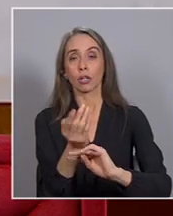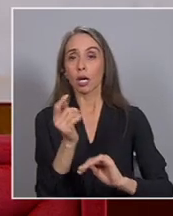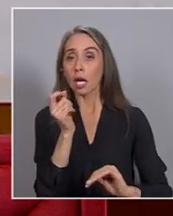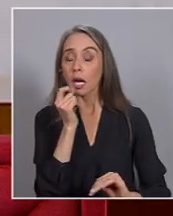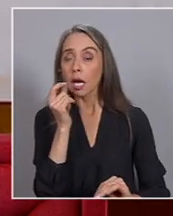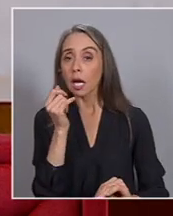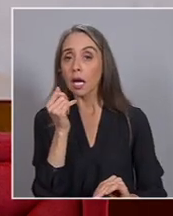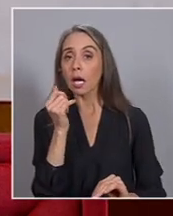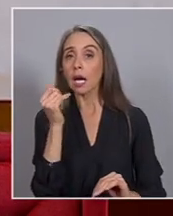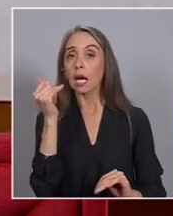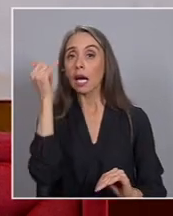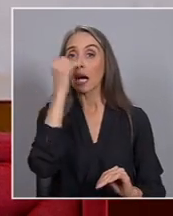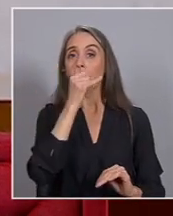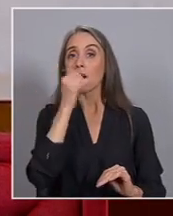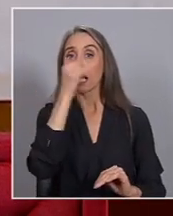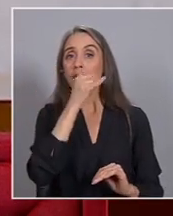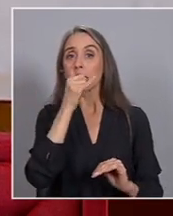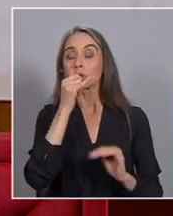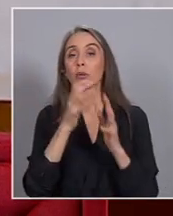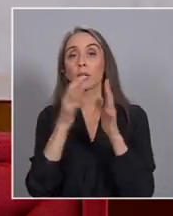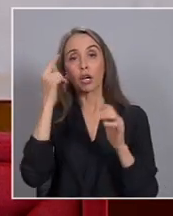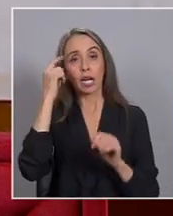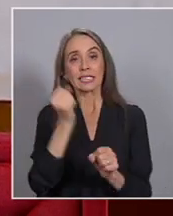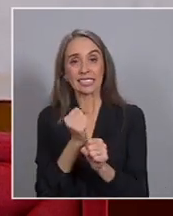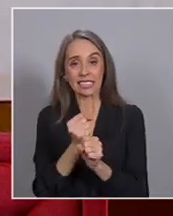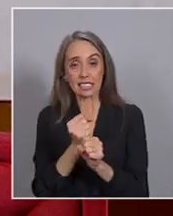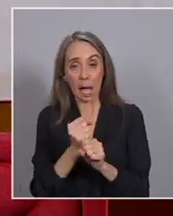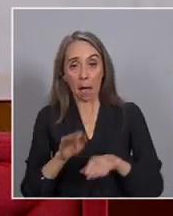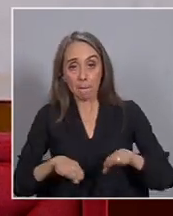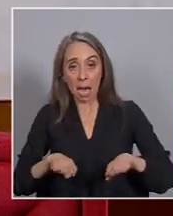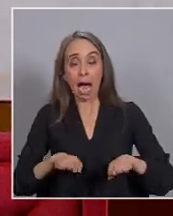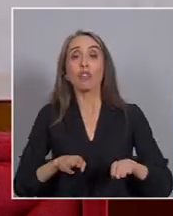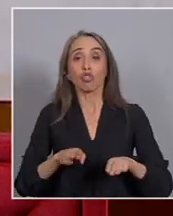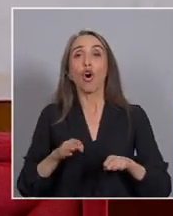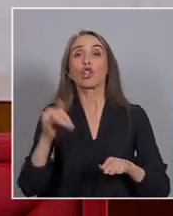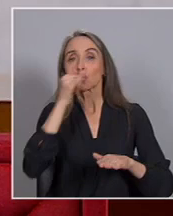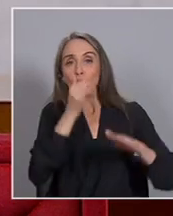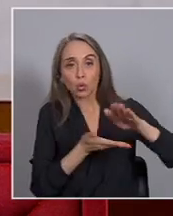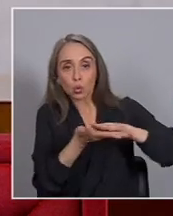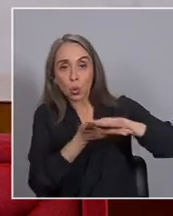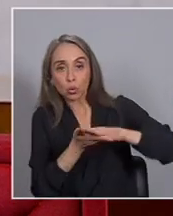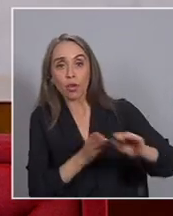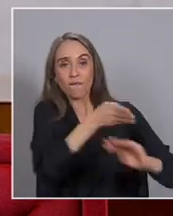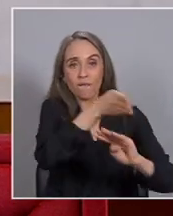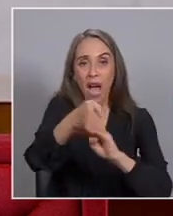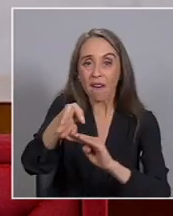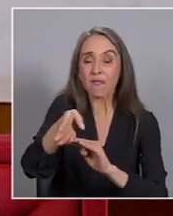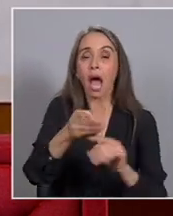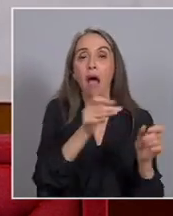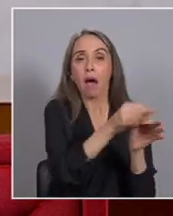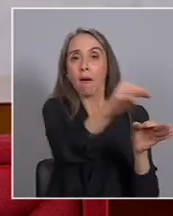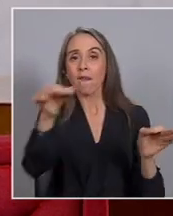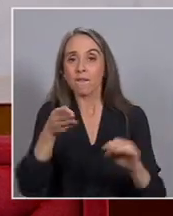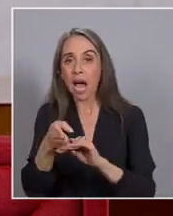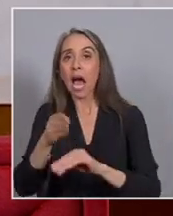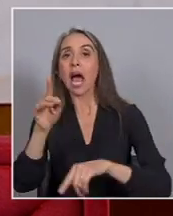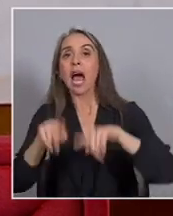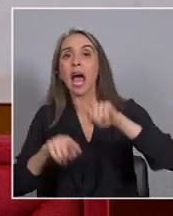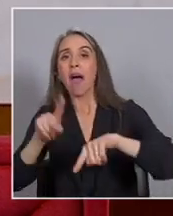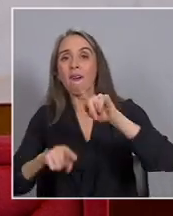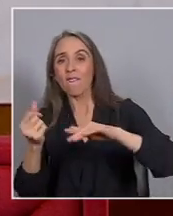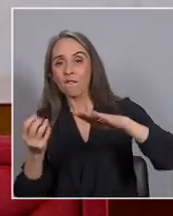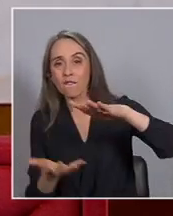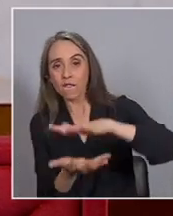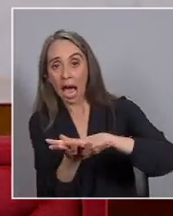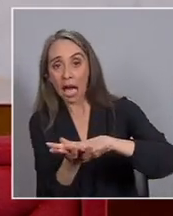ensuciemos con mucha convicción los zapatos, saliendo a terreno, metiéndonos en el barro, pero nunca, nunca